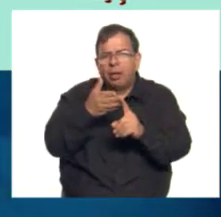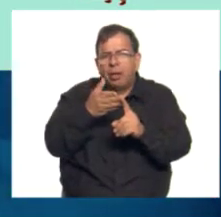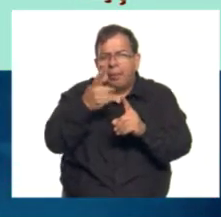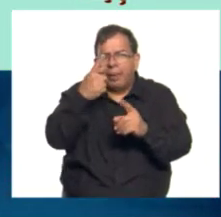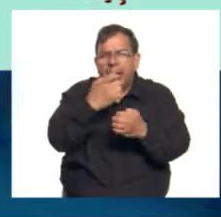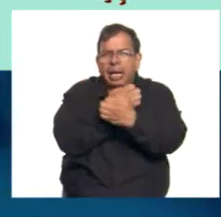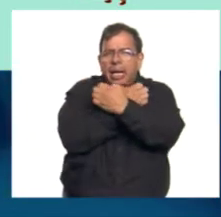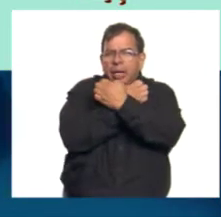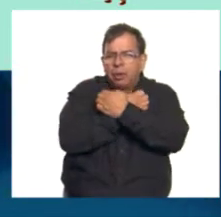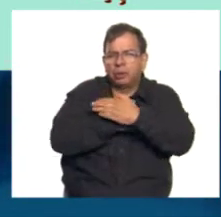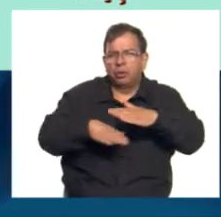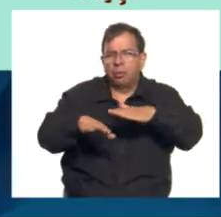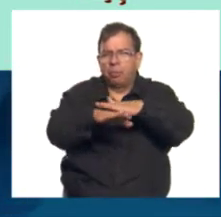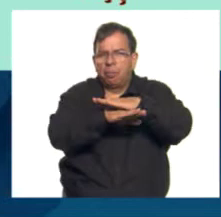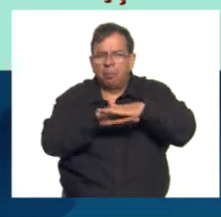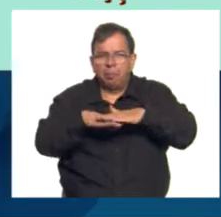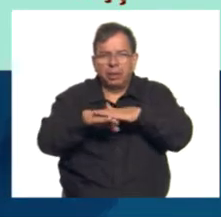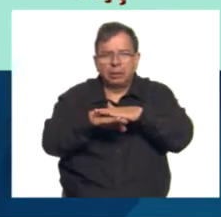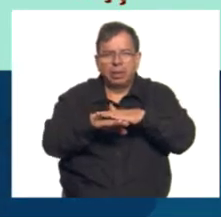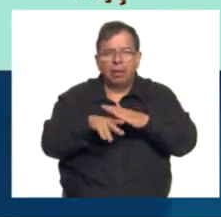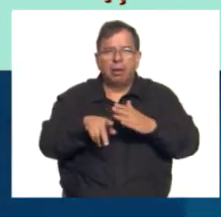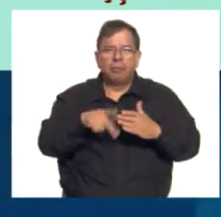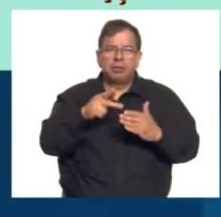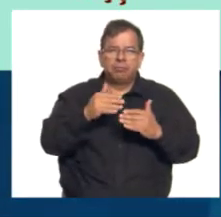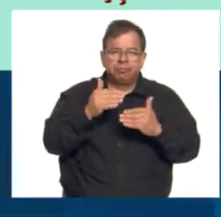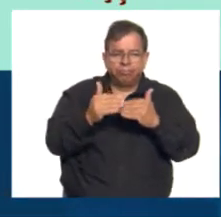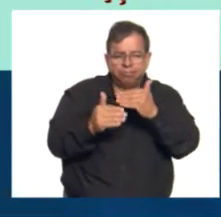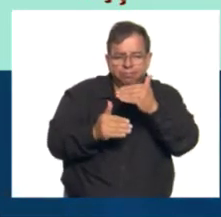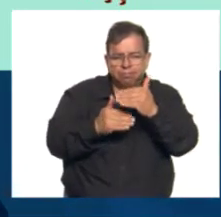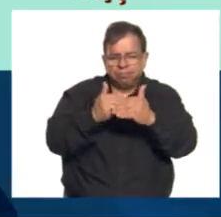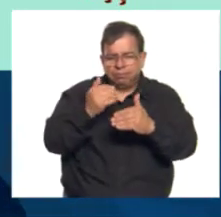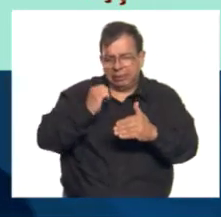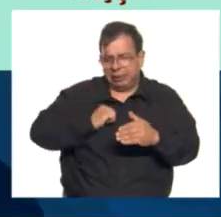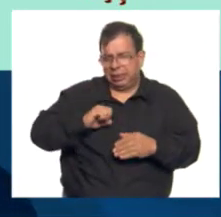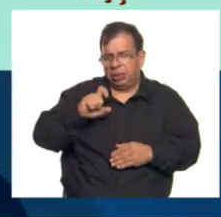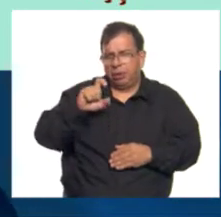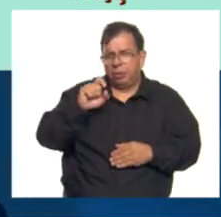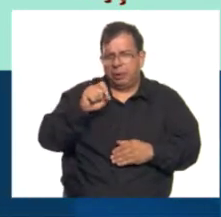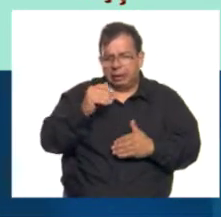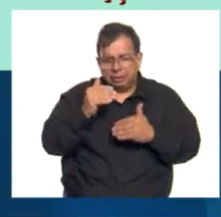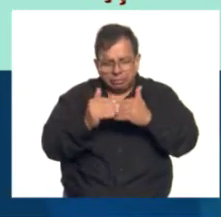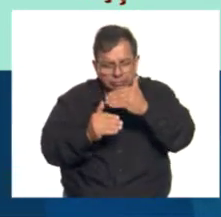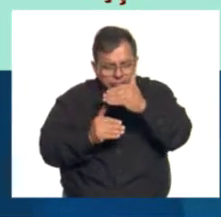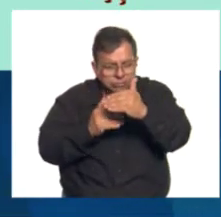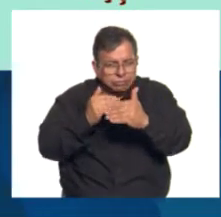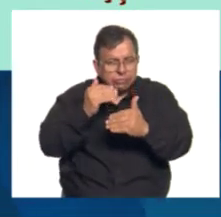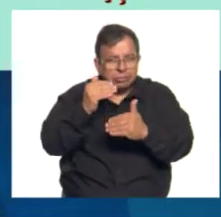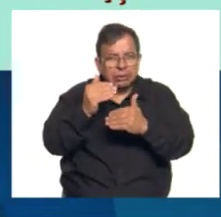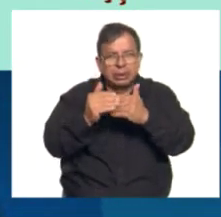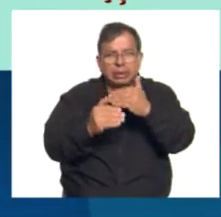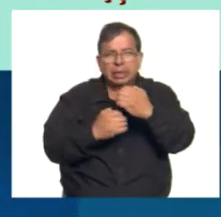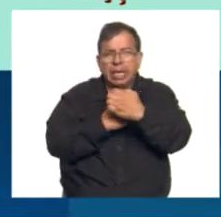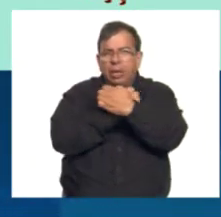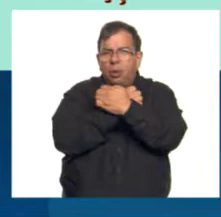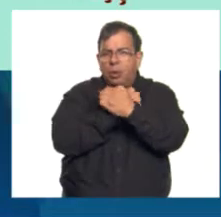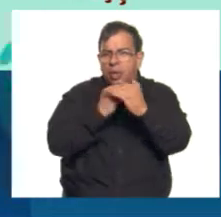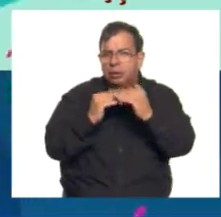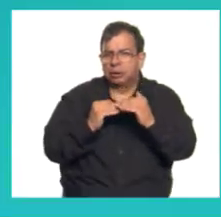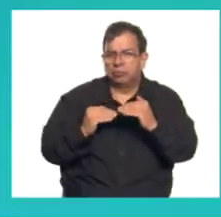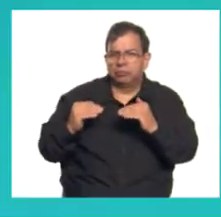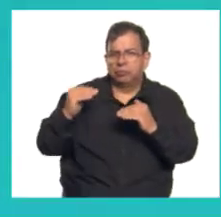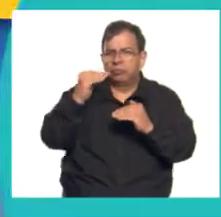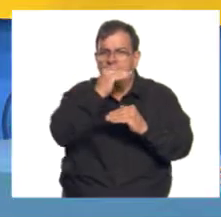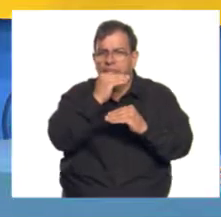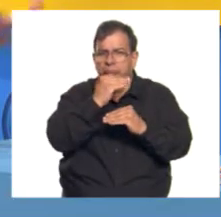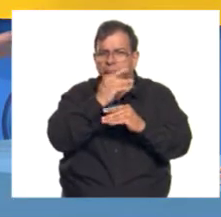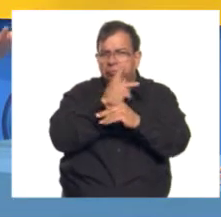la educación básica, pero en el desarrollo de este siglo XX también avanza en gran medida la educación superior, y esto